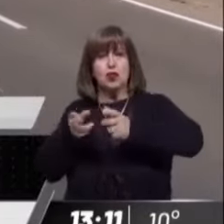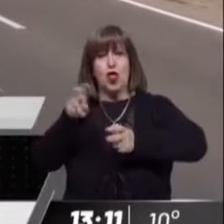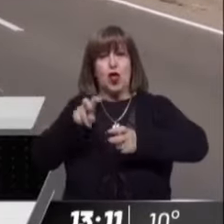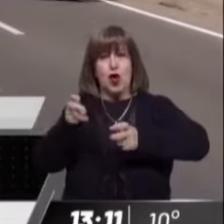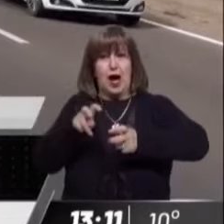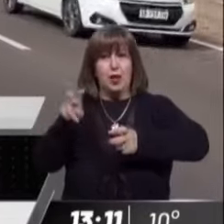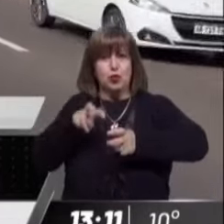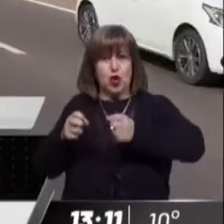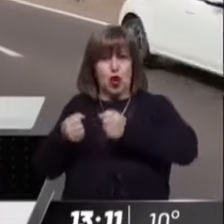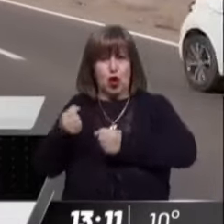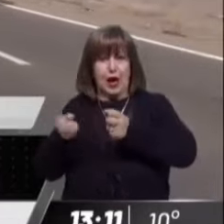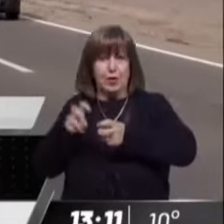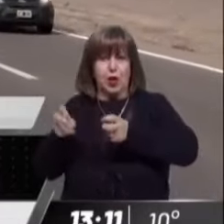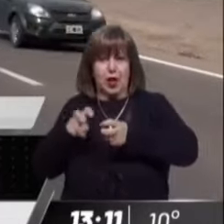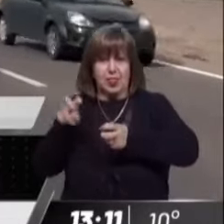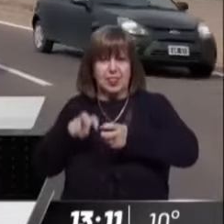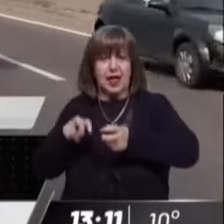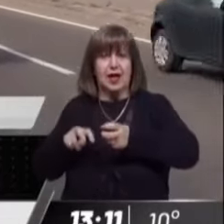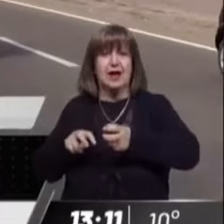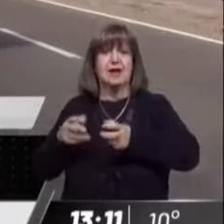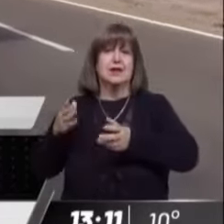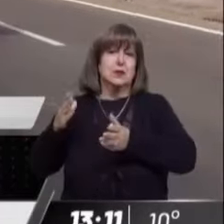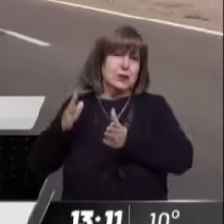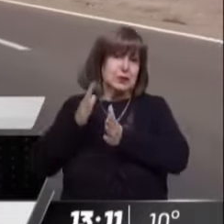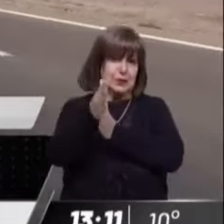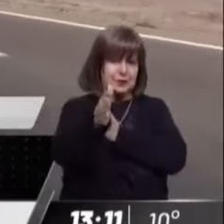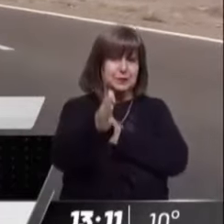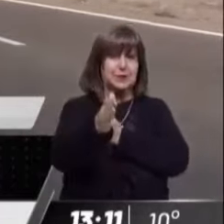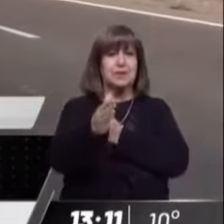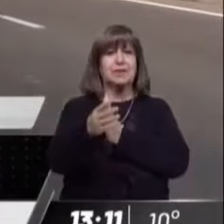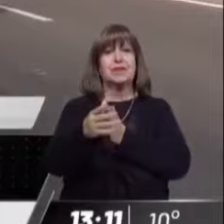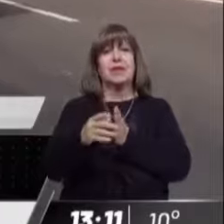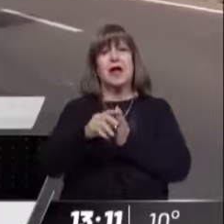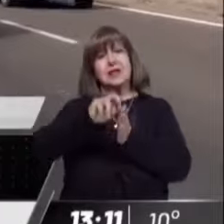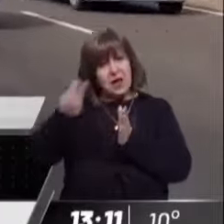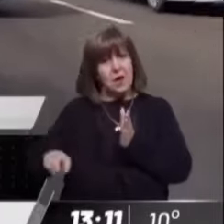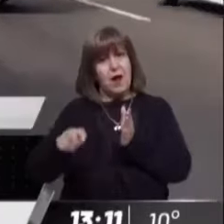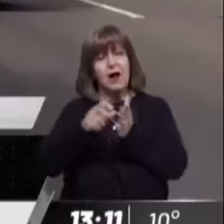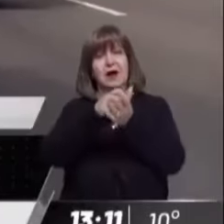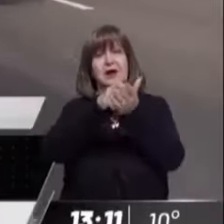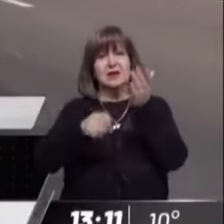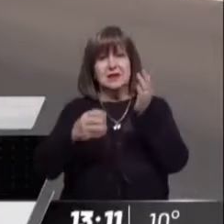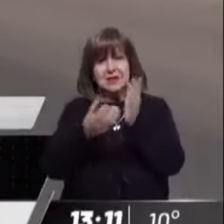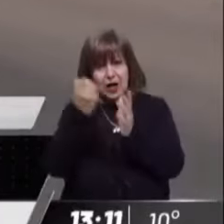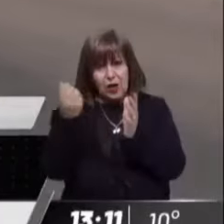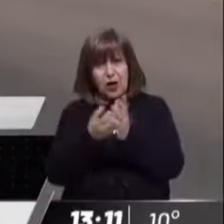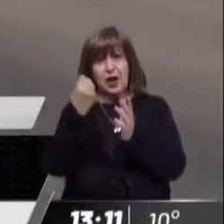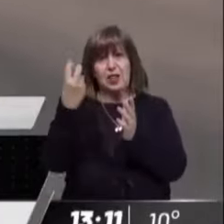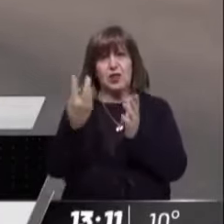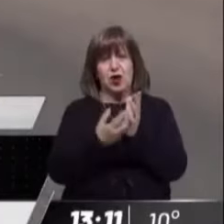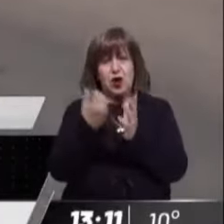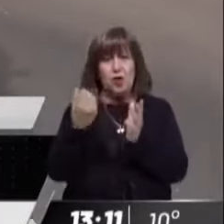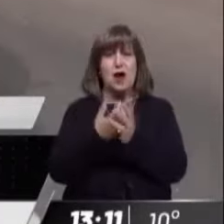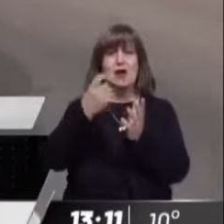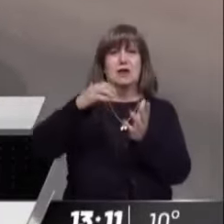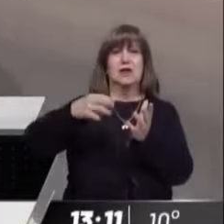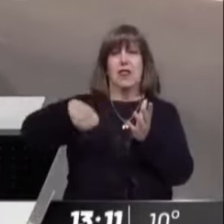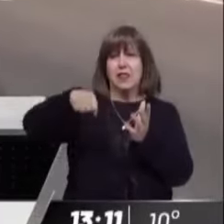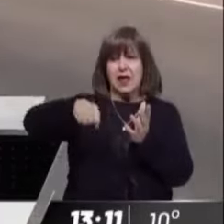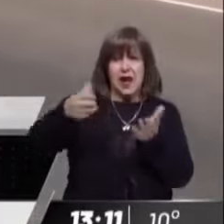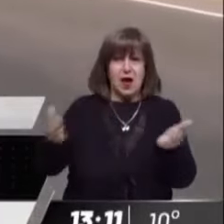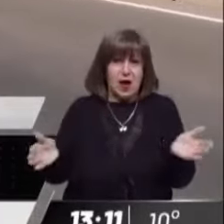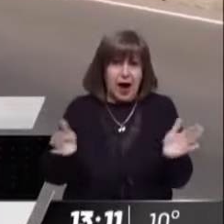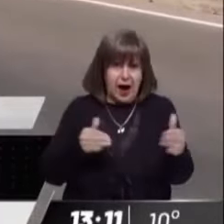prestando declaración. Habrá que ver con el transcurso de las horas cómo avanza la pesquisa